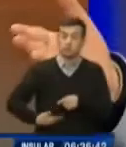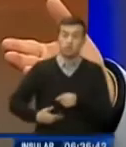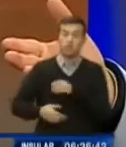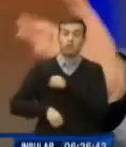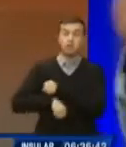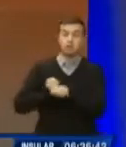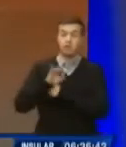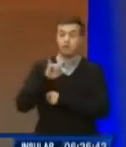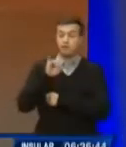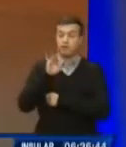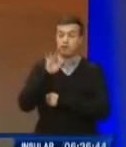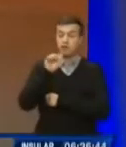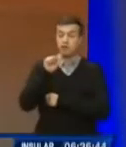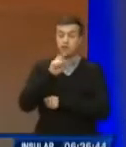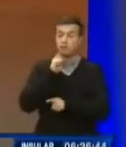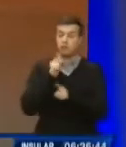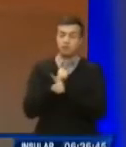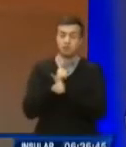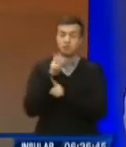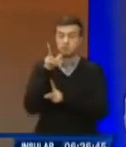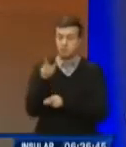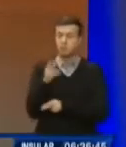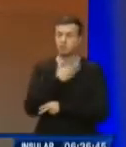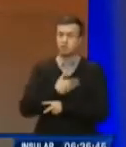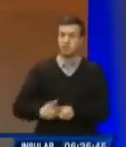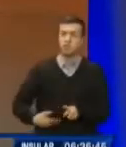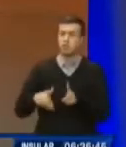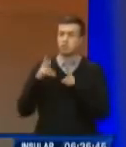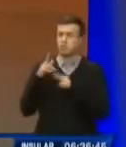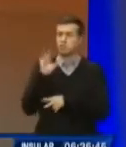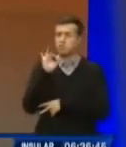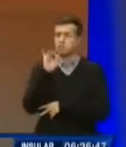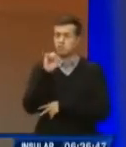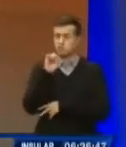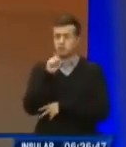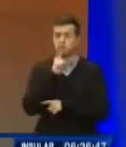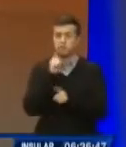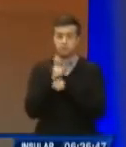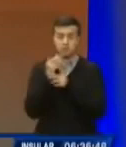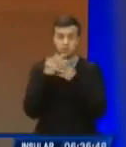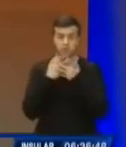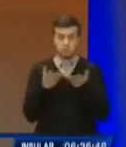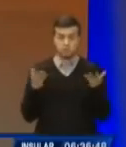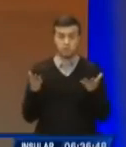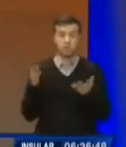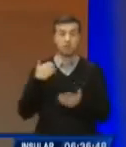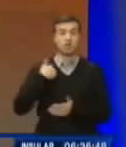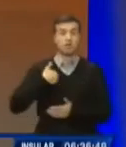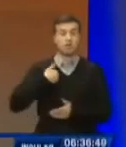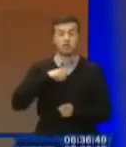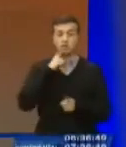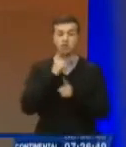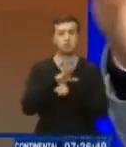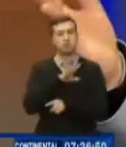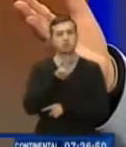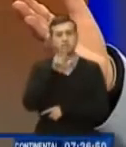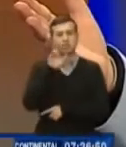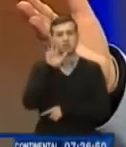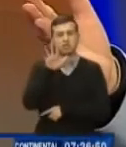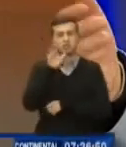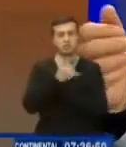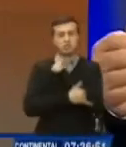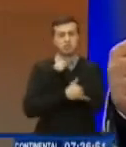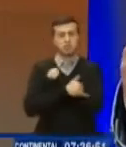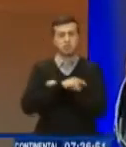fifa el caso más claro desde el presidente de la afa de la argentina que estuvo 35